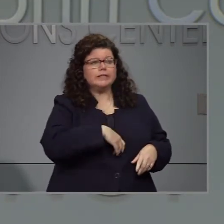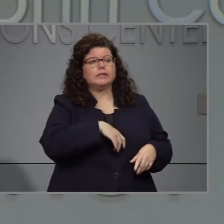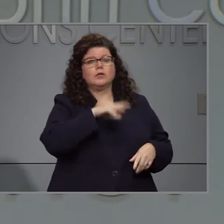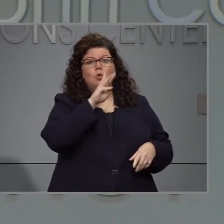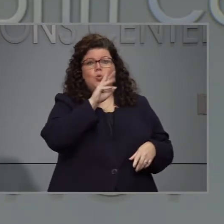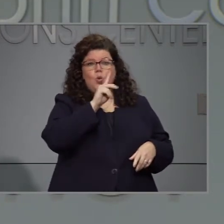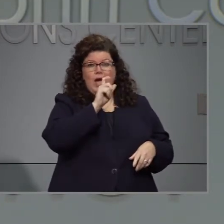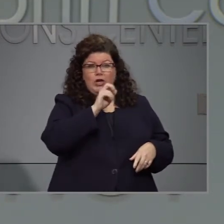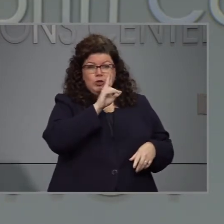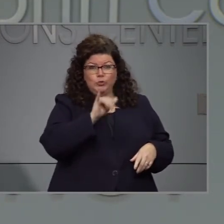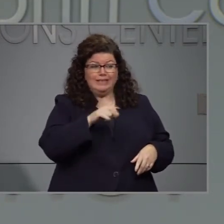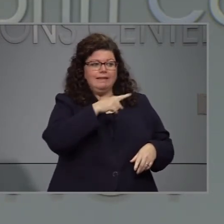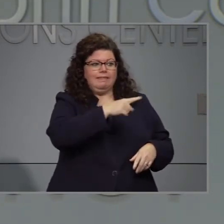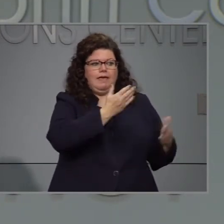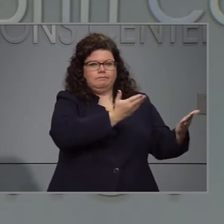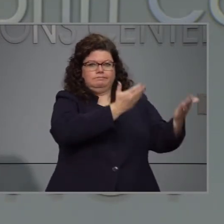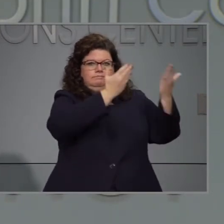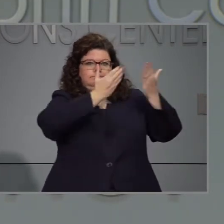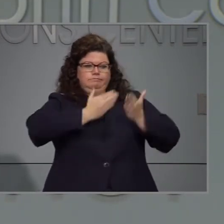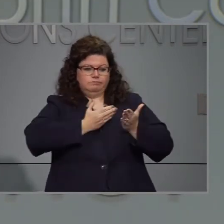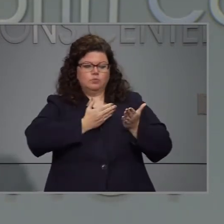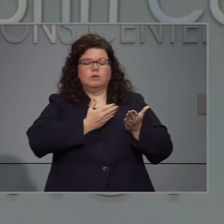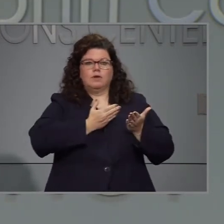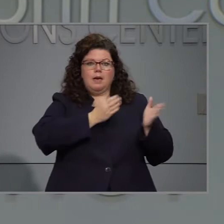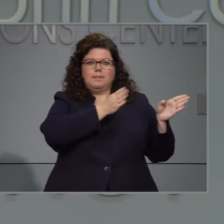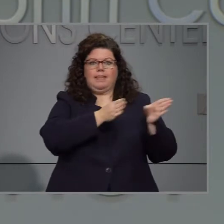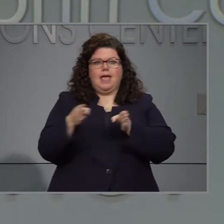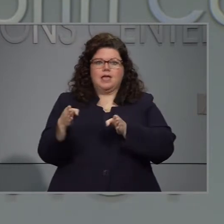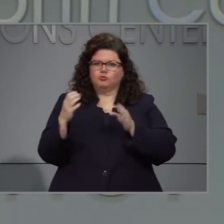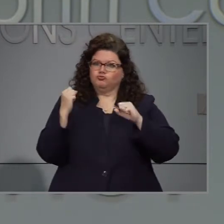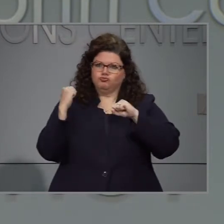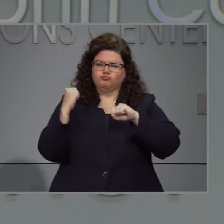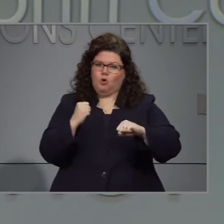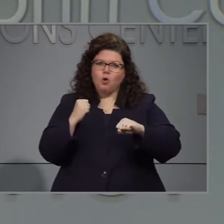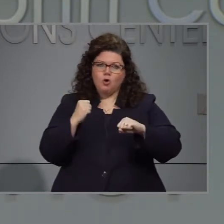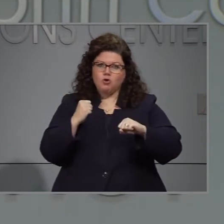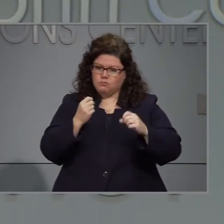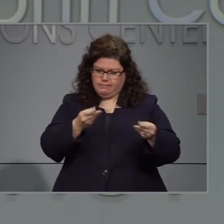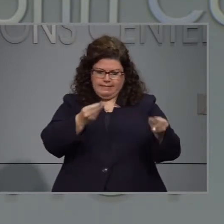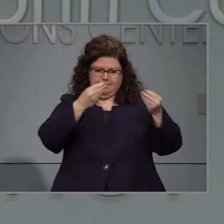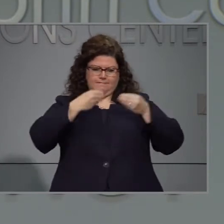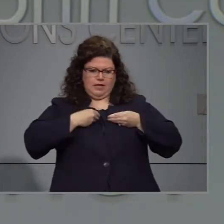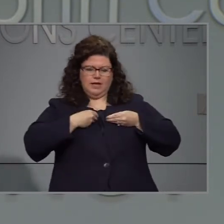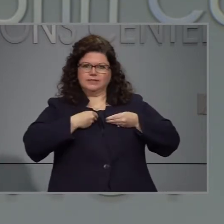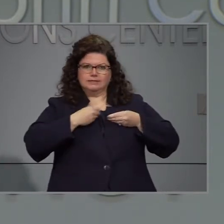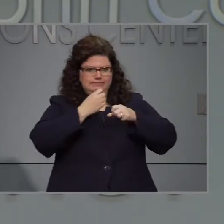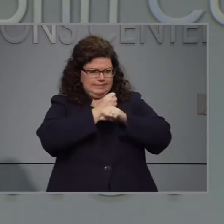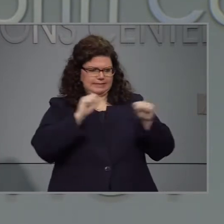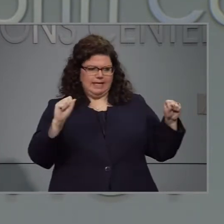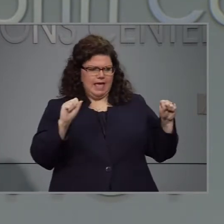y productores de vino, presentaron un plan de seguridad pública